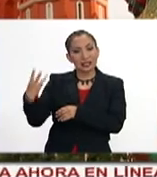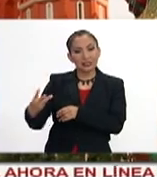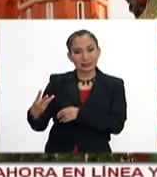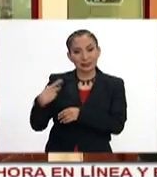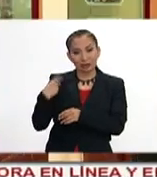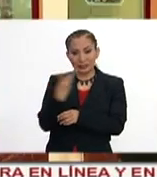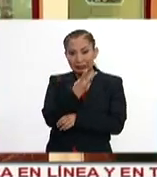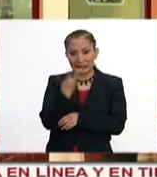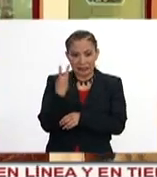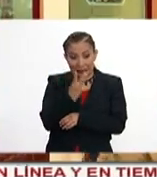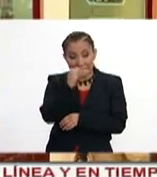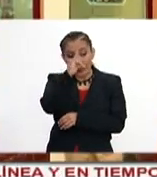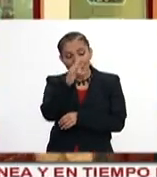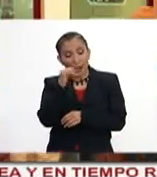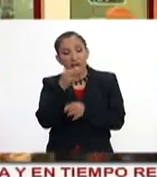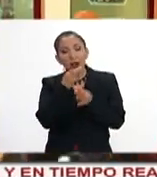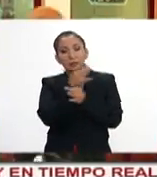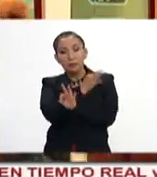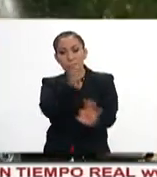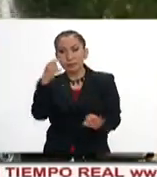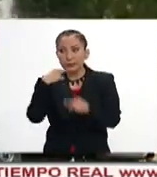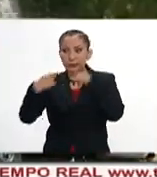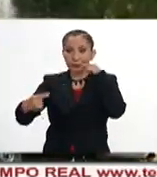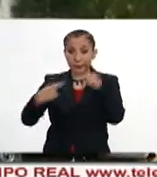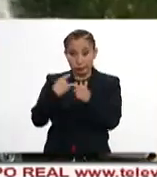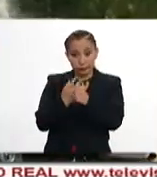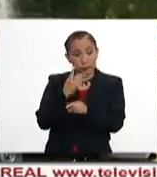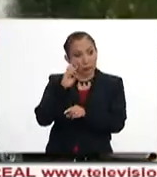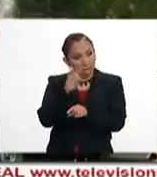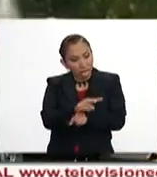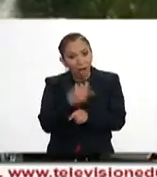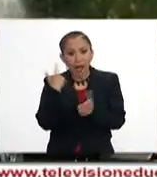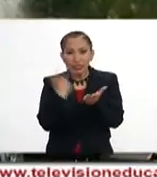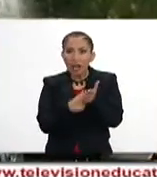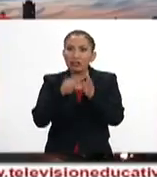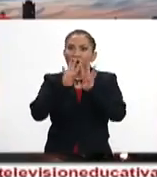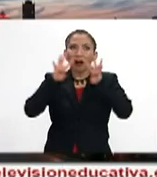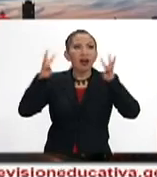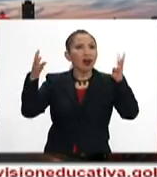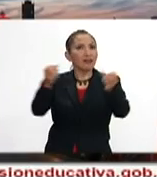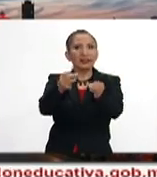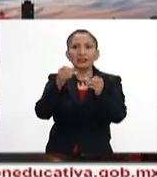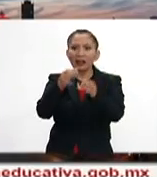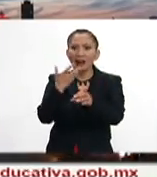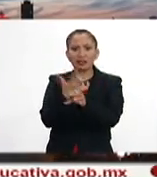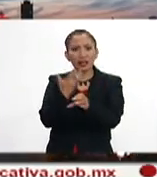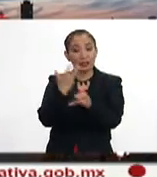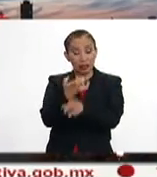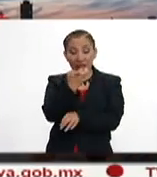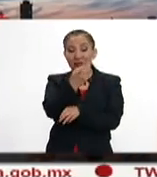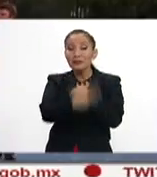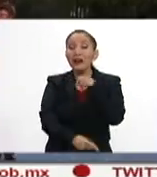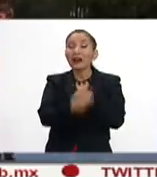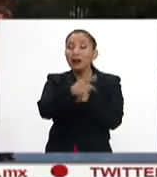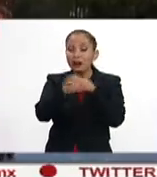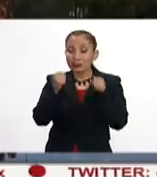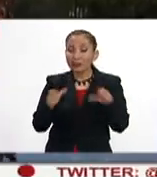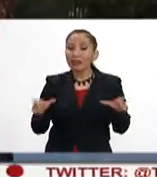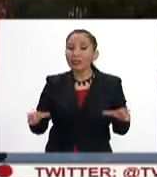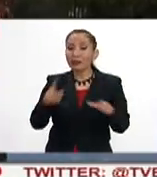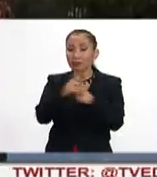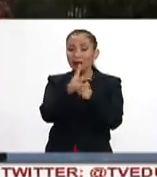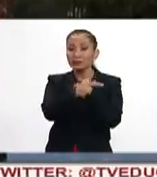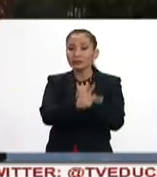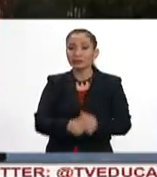Krislayev. Imagen que ha desatado la polémica porque están en el despacho Oval, lo que se ha calificado como un riesgo para la seguridad